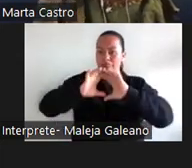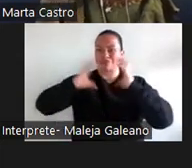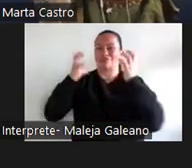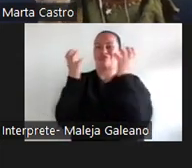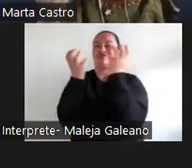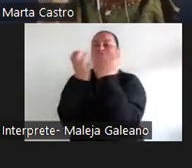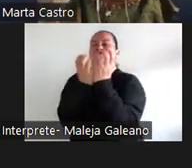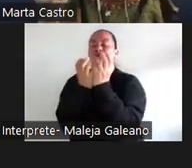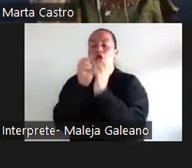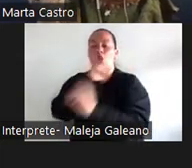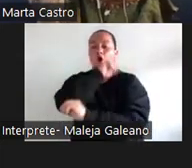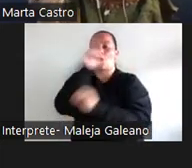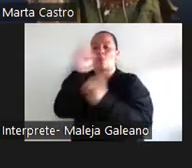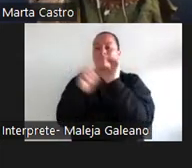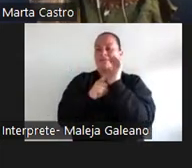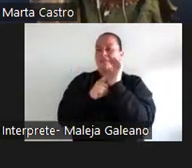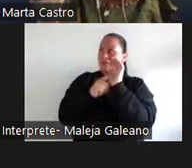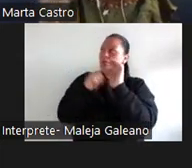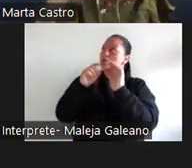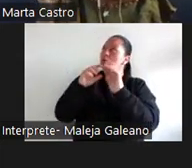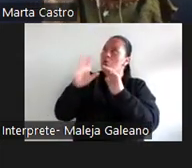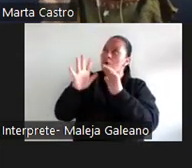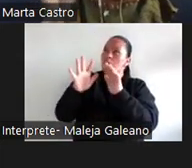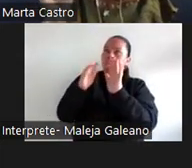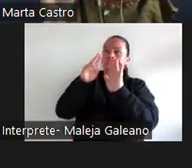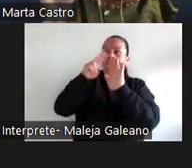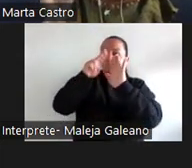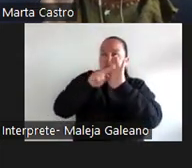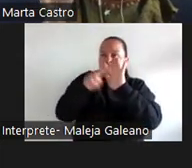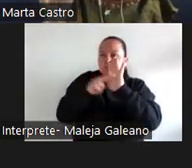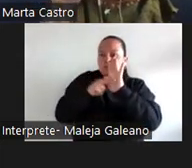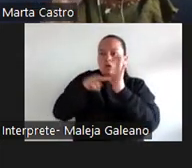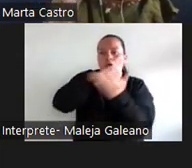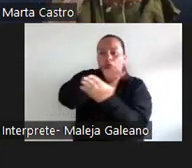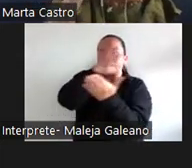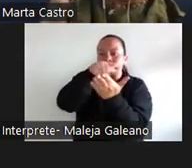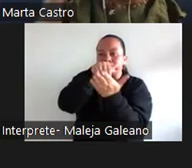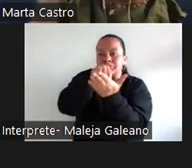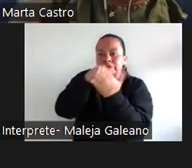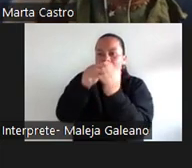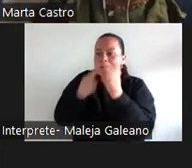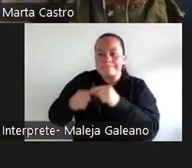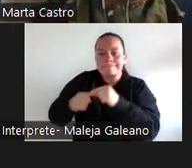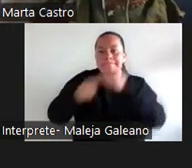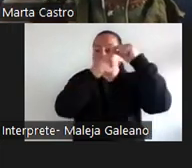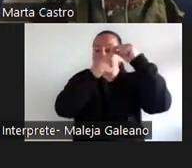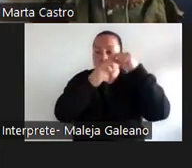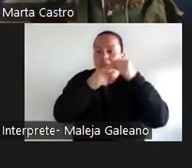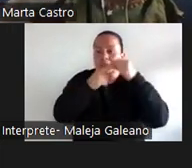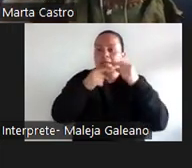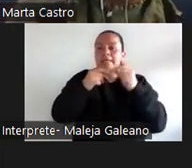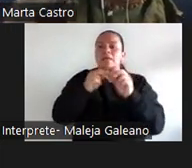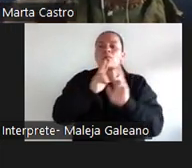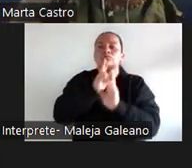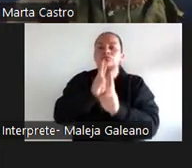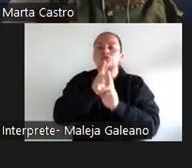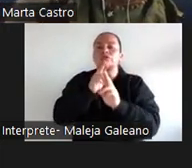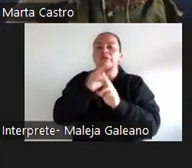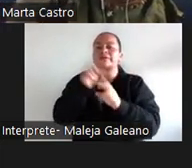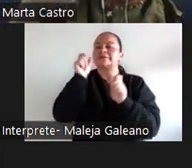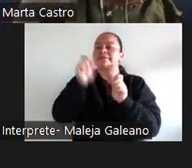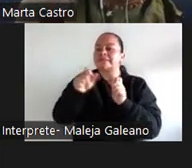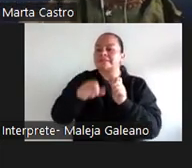de definir un contenido mínimo o un núcleo esencial que es definir qué es lo que creemos que tiene que estar